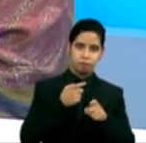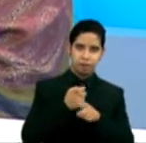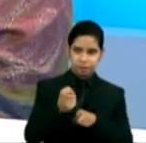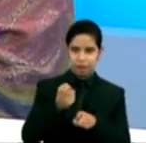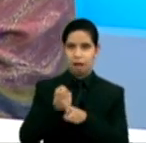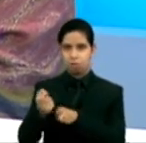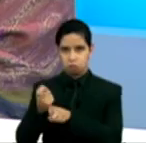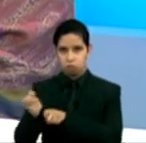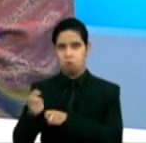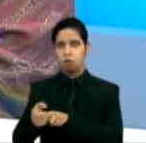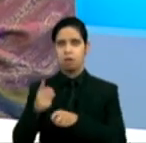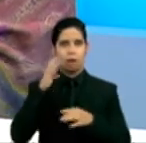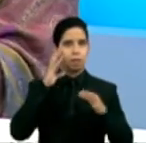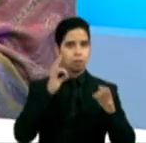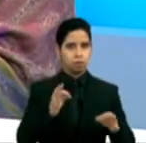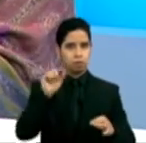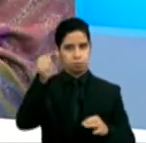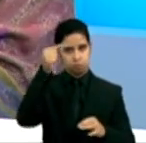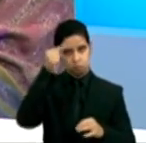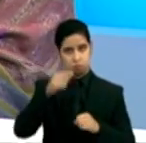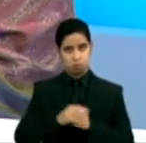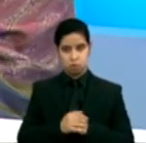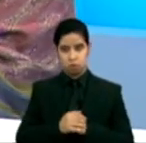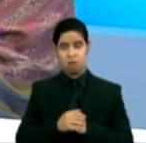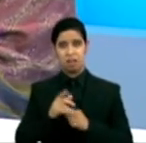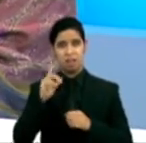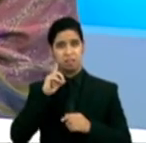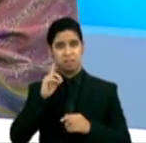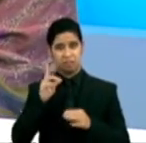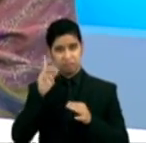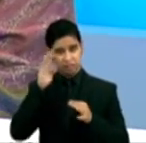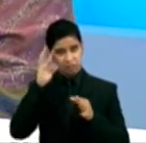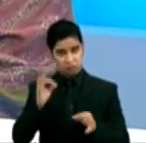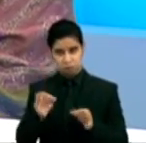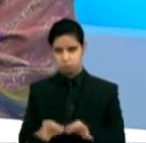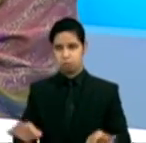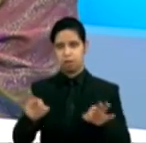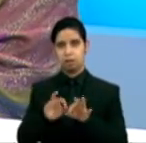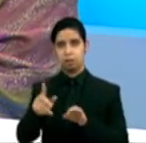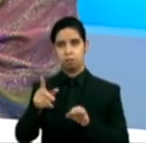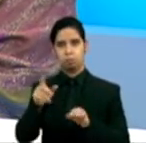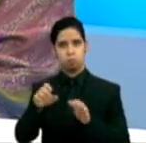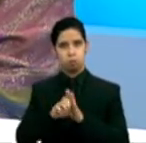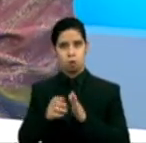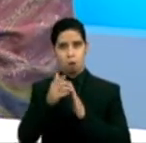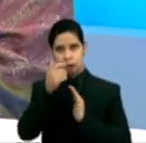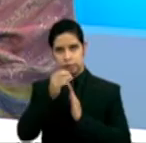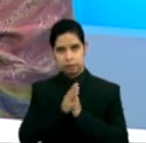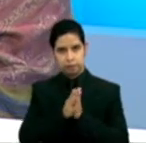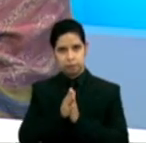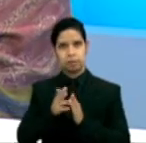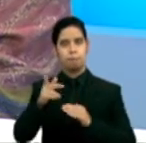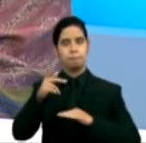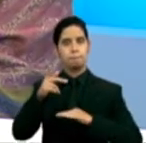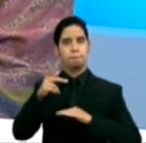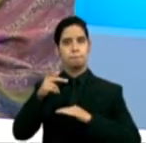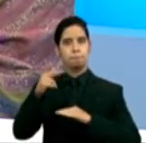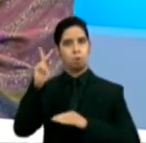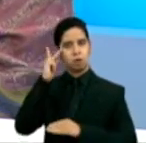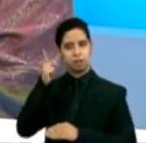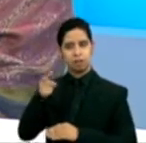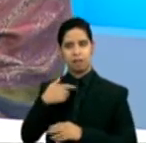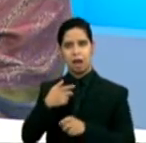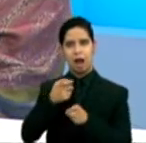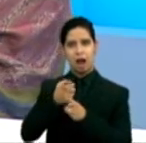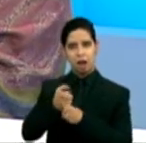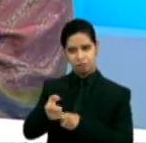estructura gubernamental, las decisiones que tenemos que tomar como país. Los intereses políticos, los inmediates, etcétera, está minando eso.